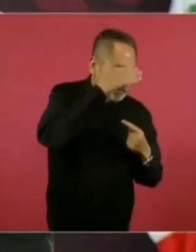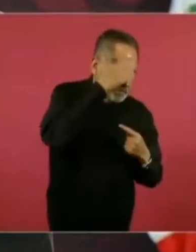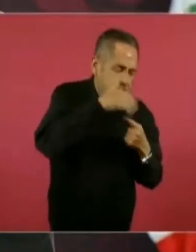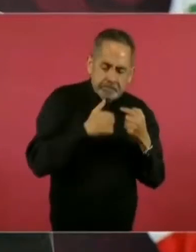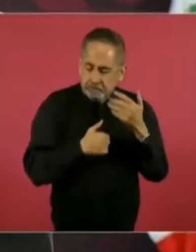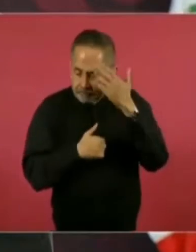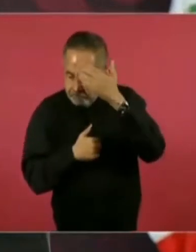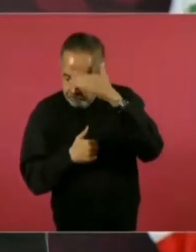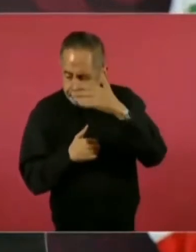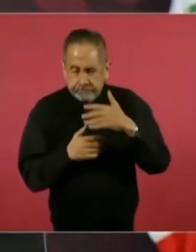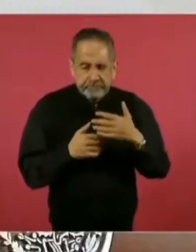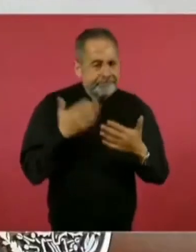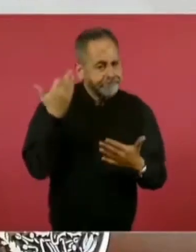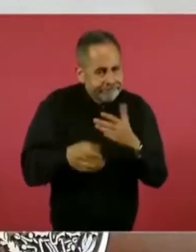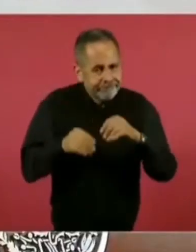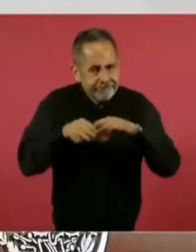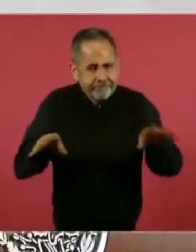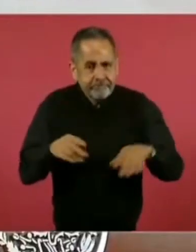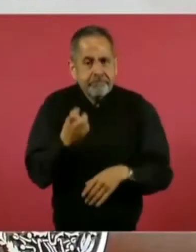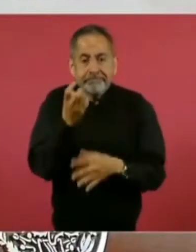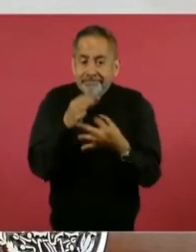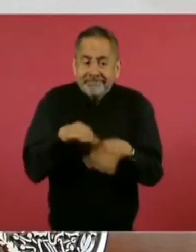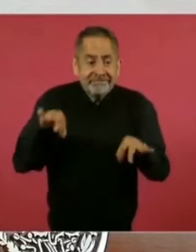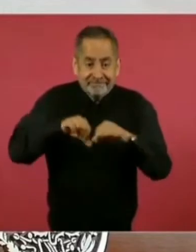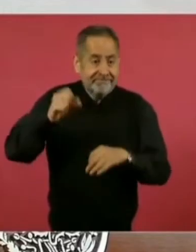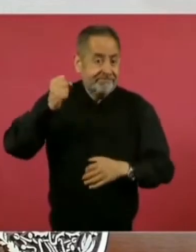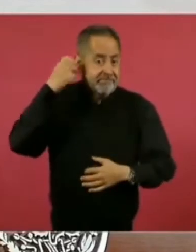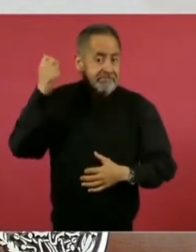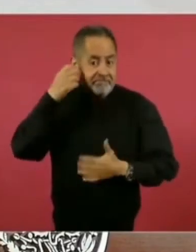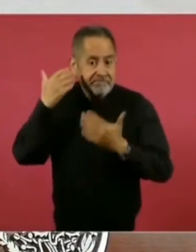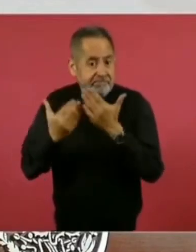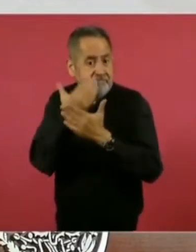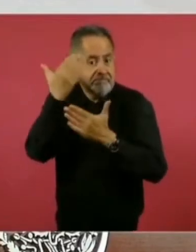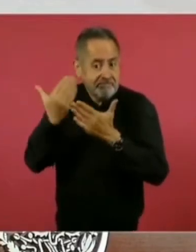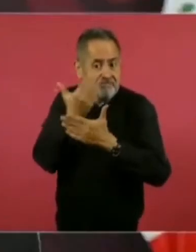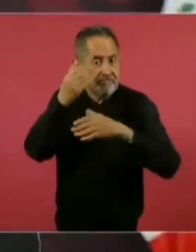De ahí la importancia de las mañaneras,